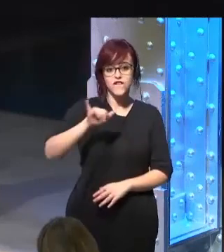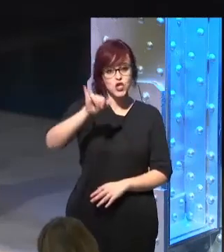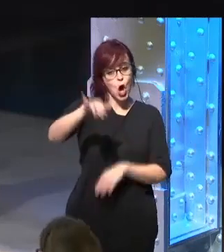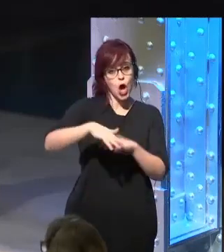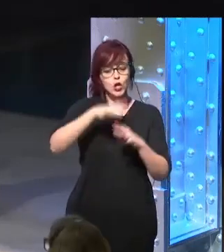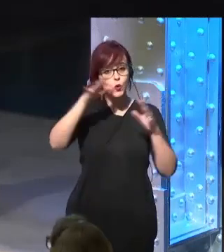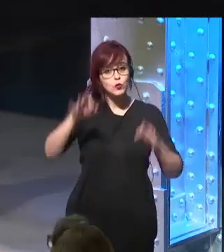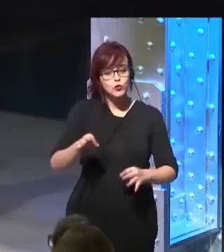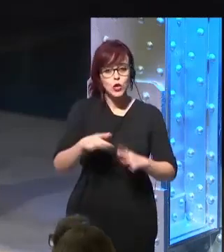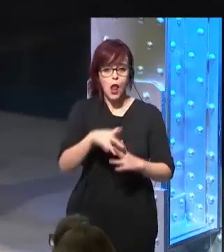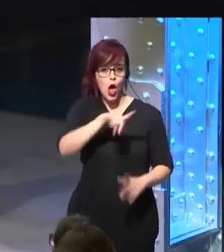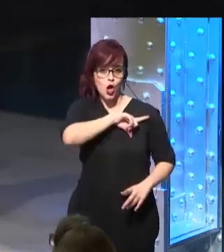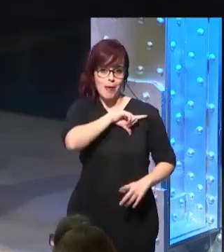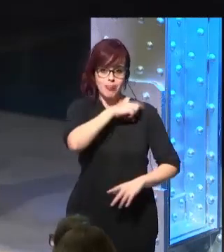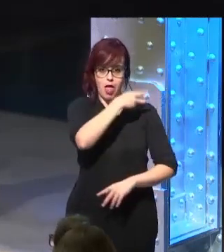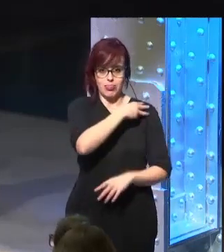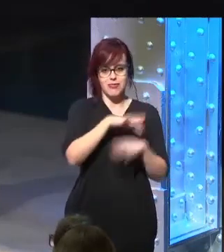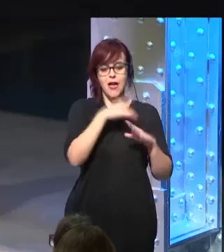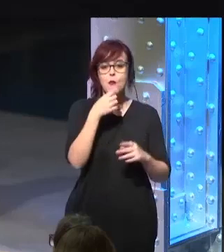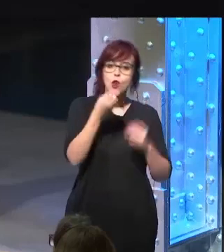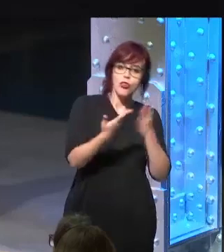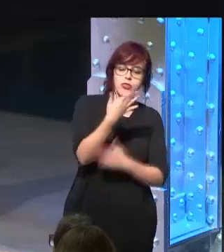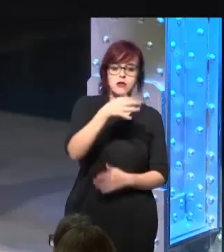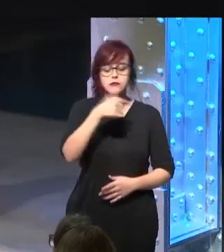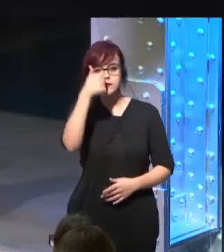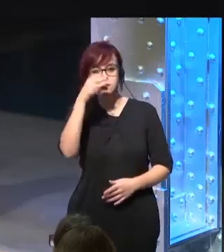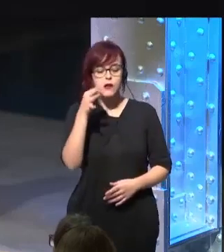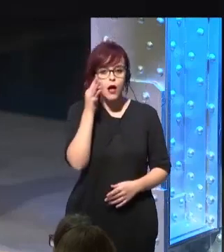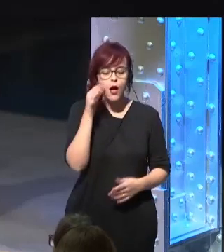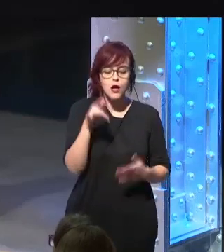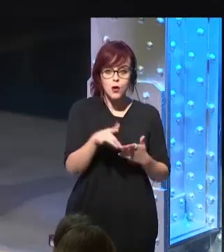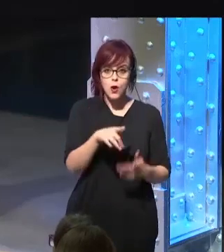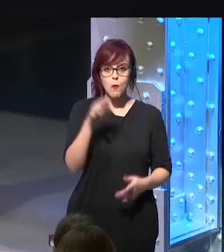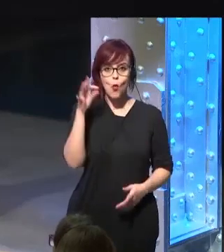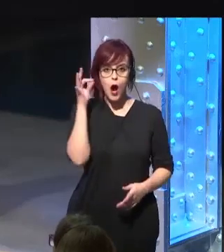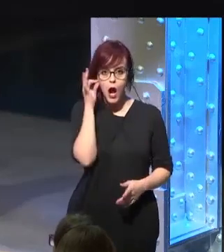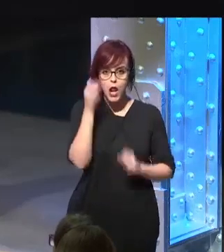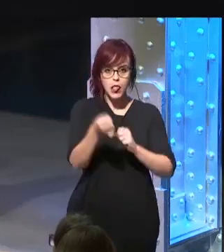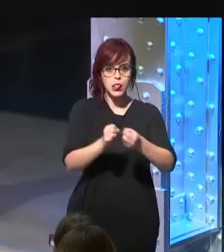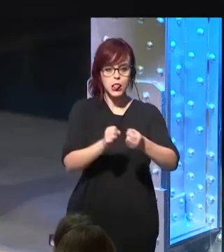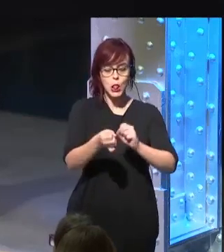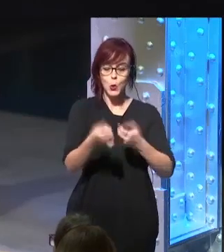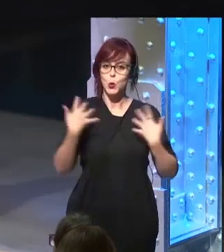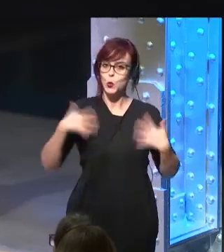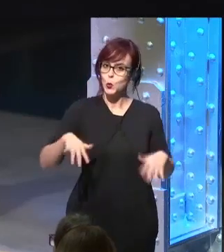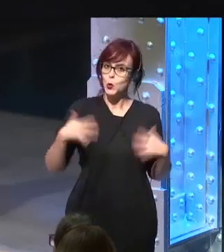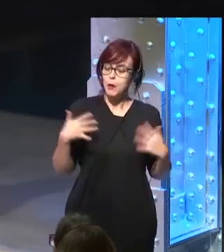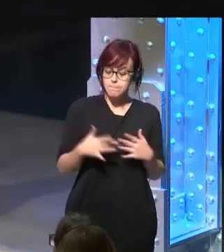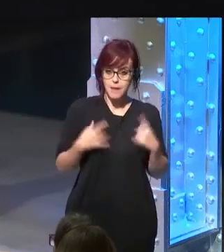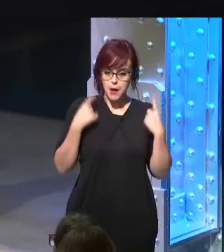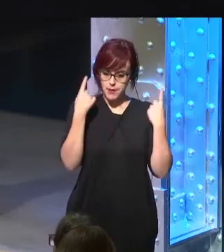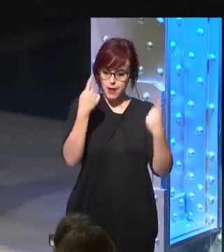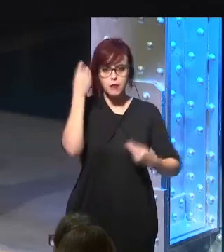era cuando el comandante dice buenos días señoras y señores, y era una mujer. Y yo recuerdo que mi